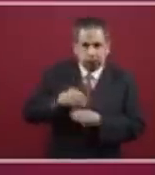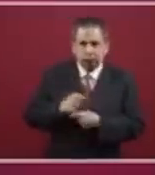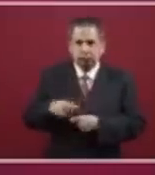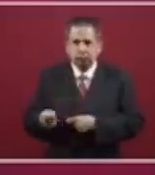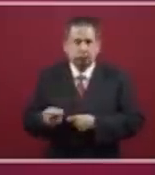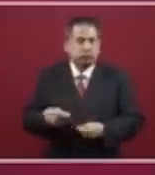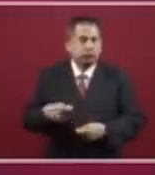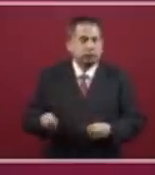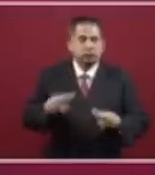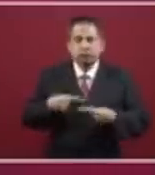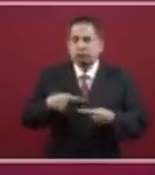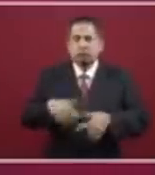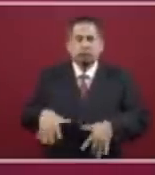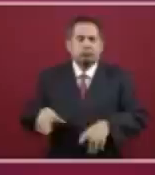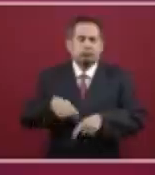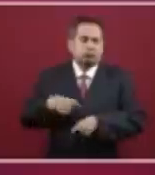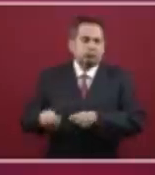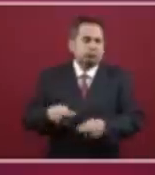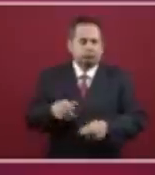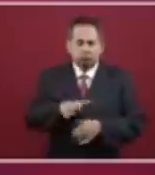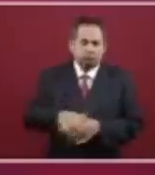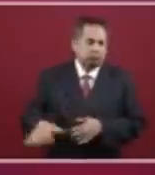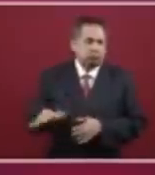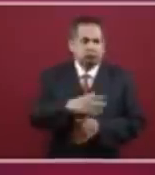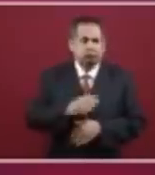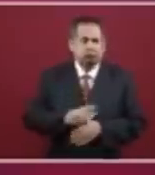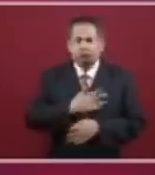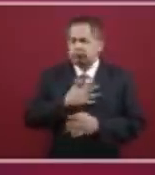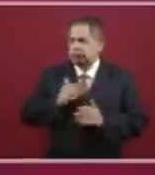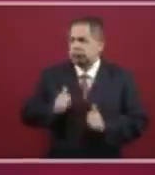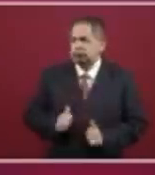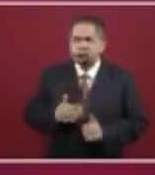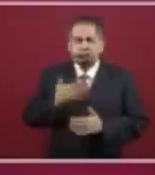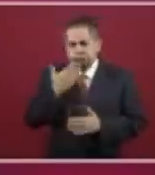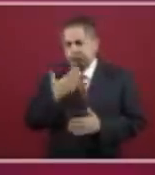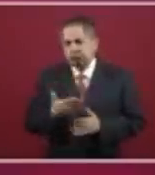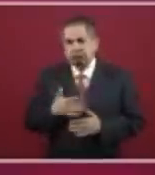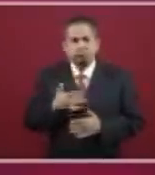gente, que sea para el bienestar del pueblo.